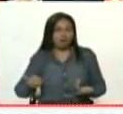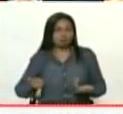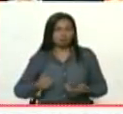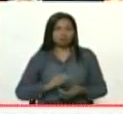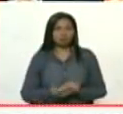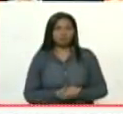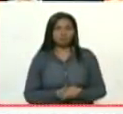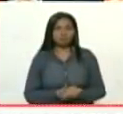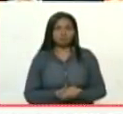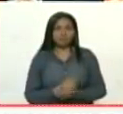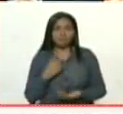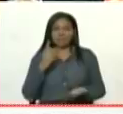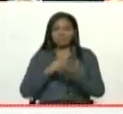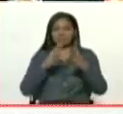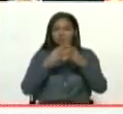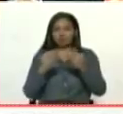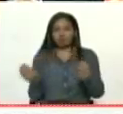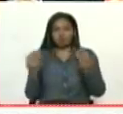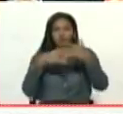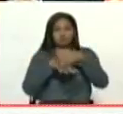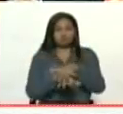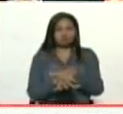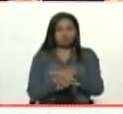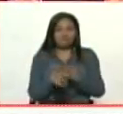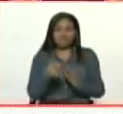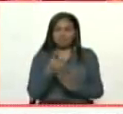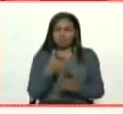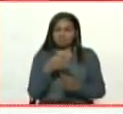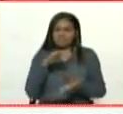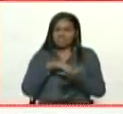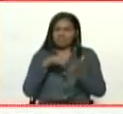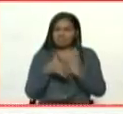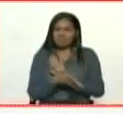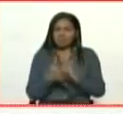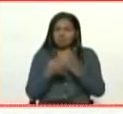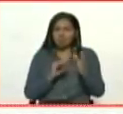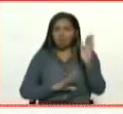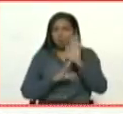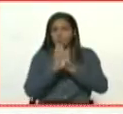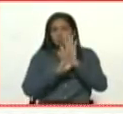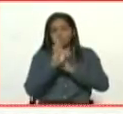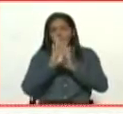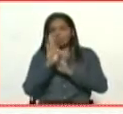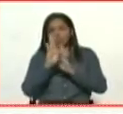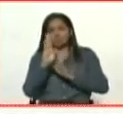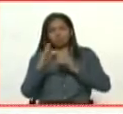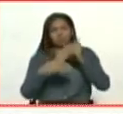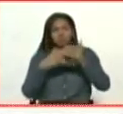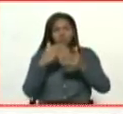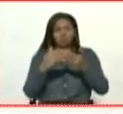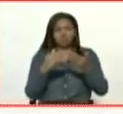Hay participación de todos. Quiere decir que vamos avanzando en,